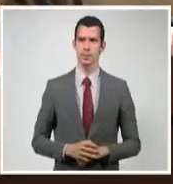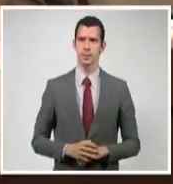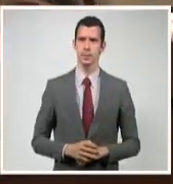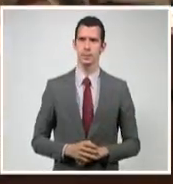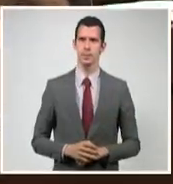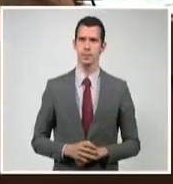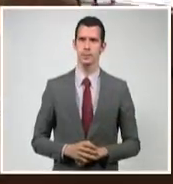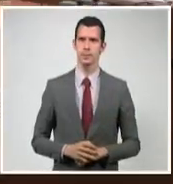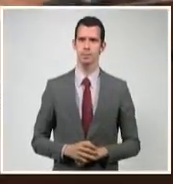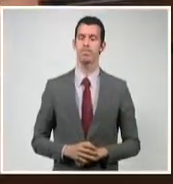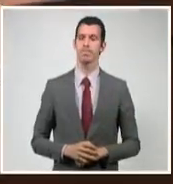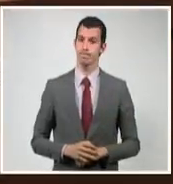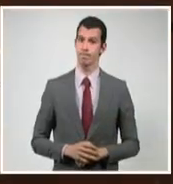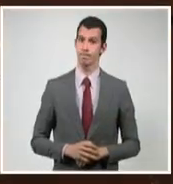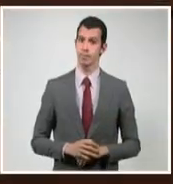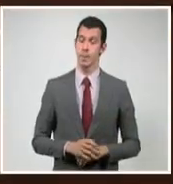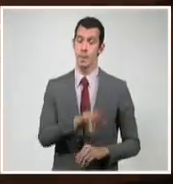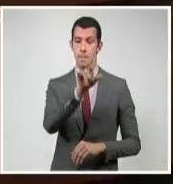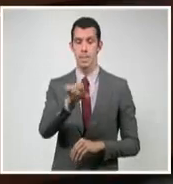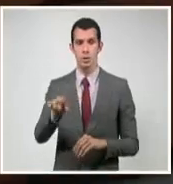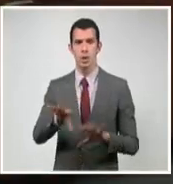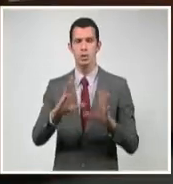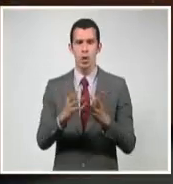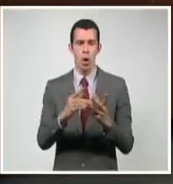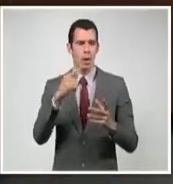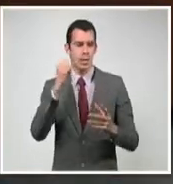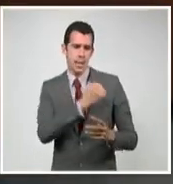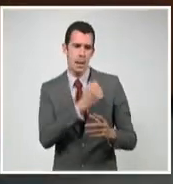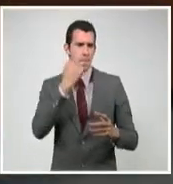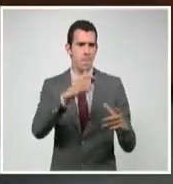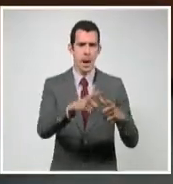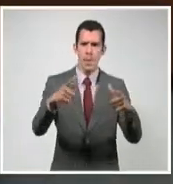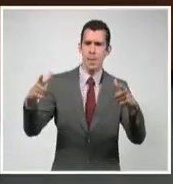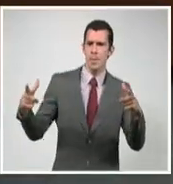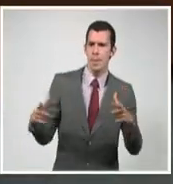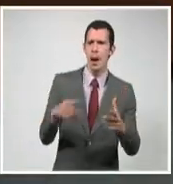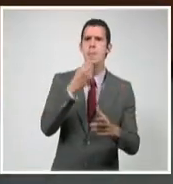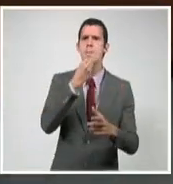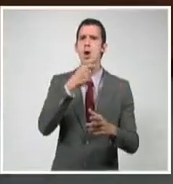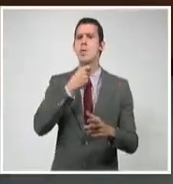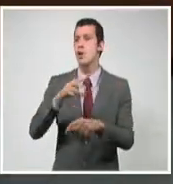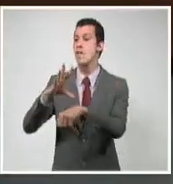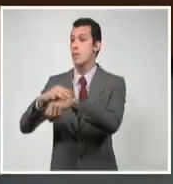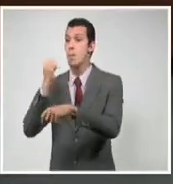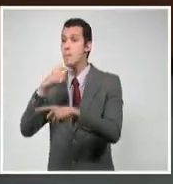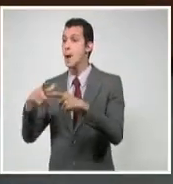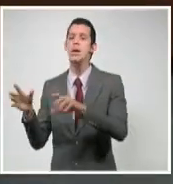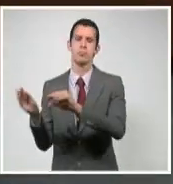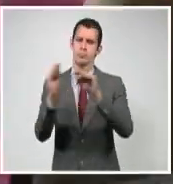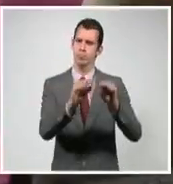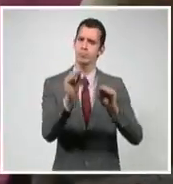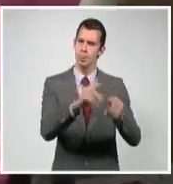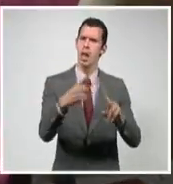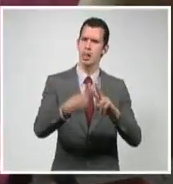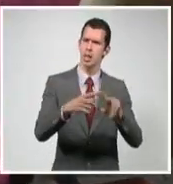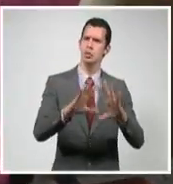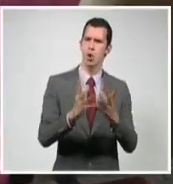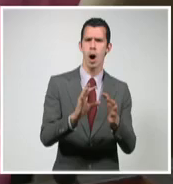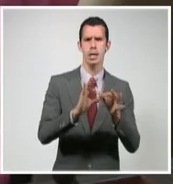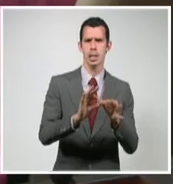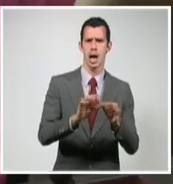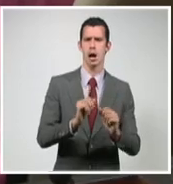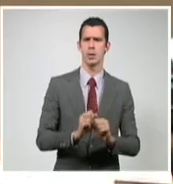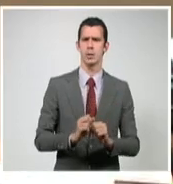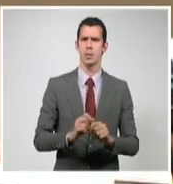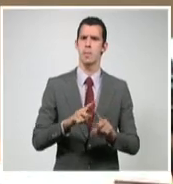incrementan las capacidades de ingreso y aislamiento y refuerzan el personal de sus unidades de cuidados intensivos al respecto al